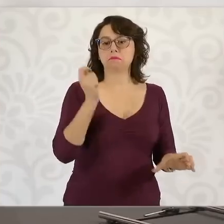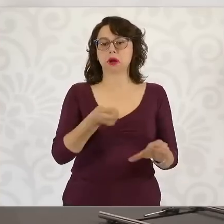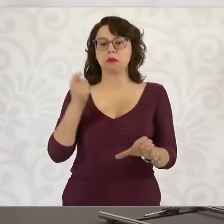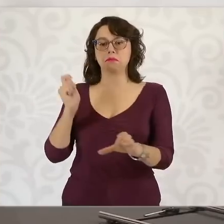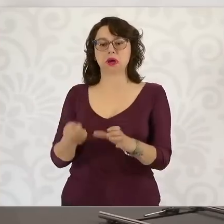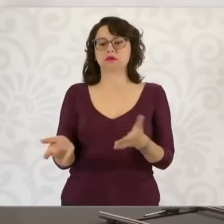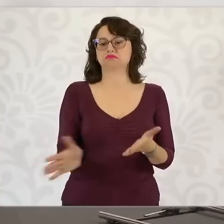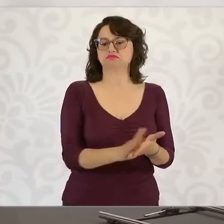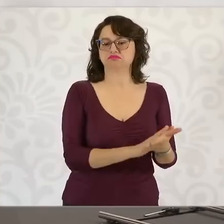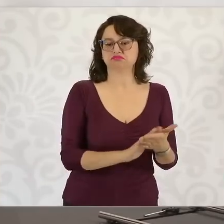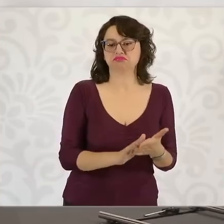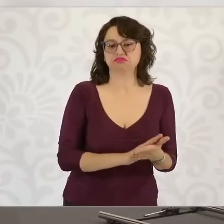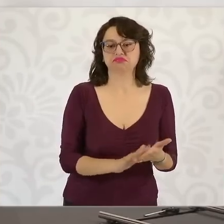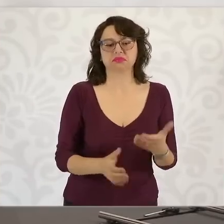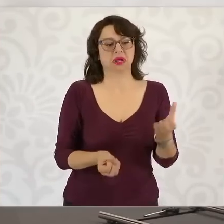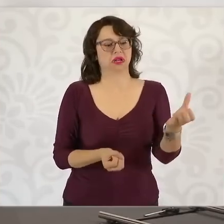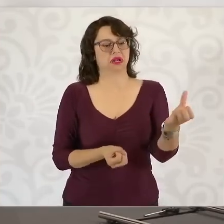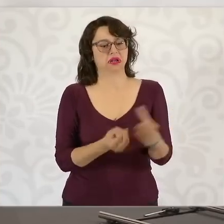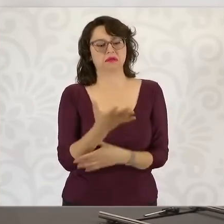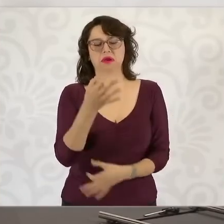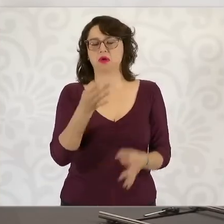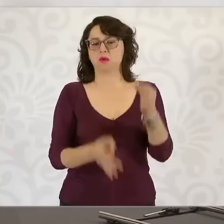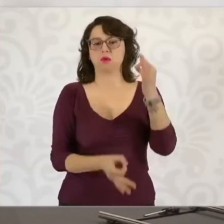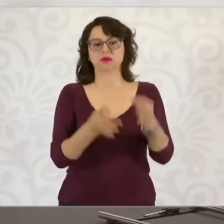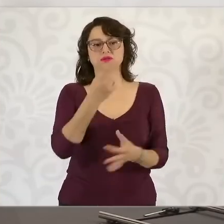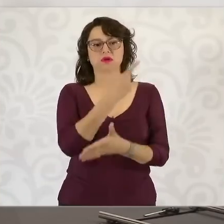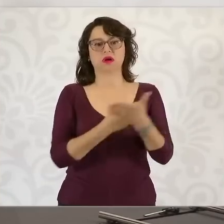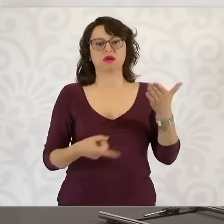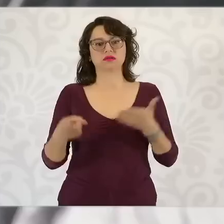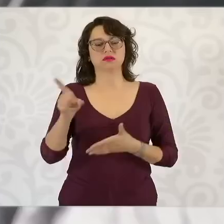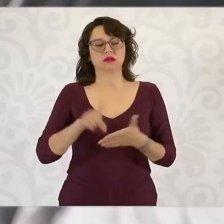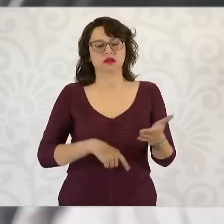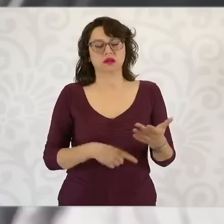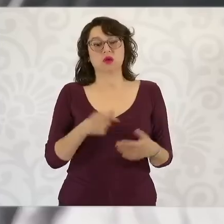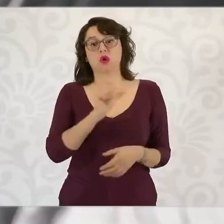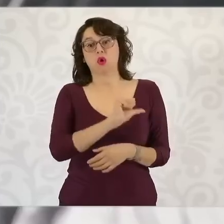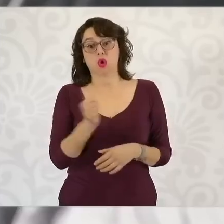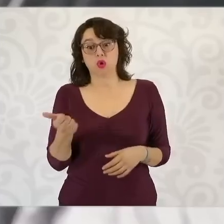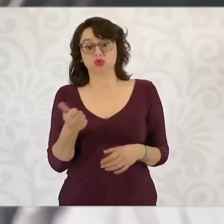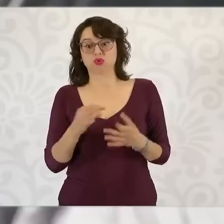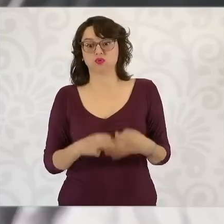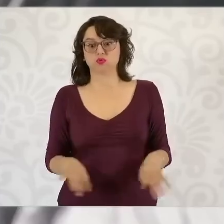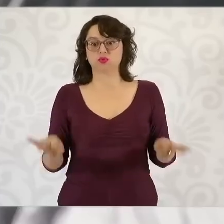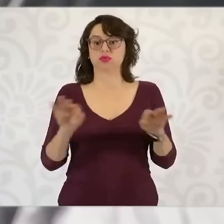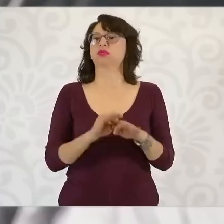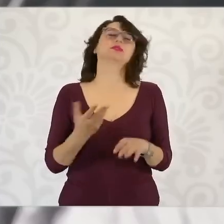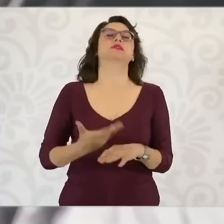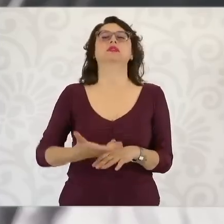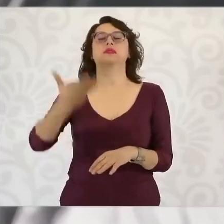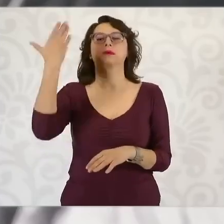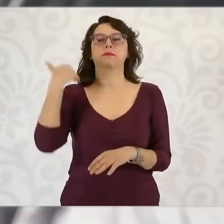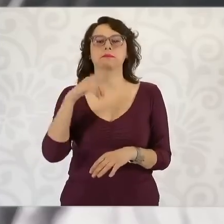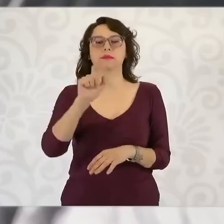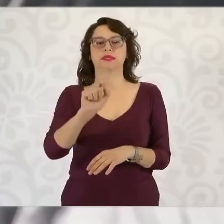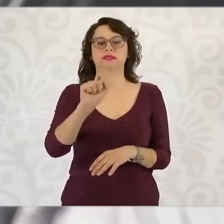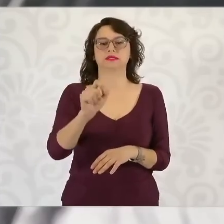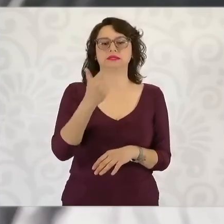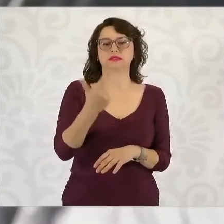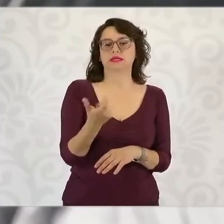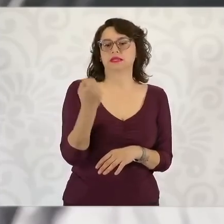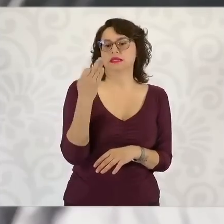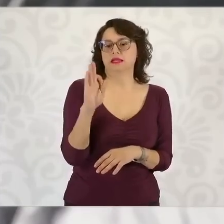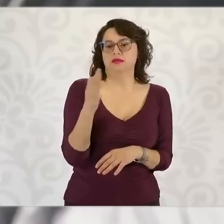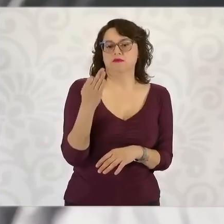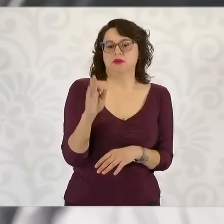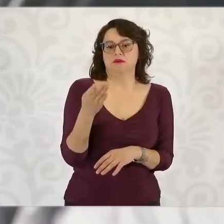auto de libertad y no vinculación a proceso. Quiero destacar otro caso relevante. El pasado 27 de febrero informamos el